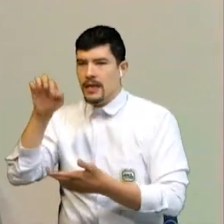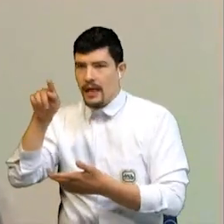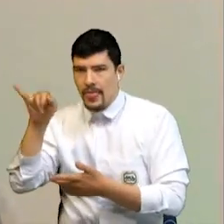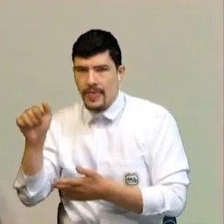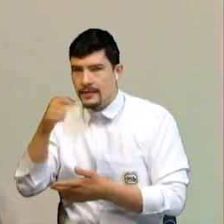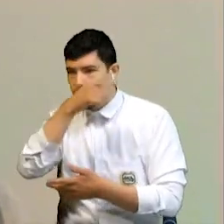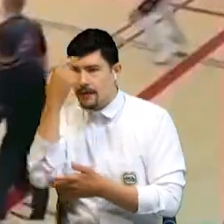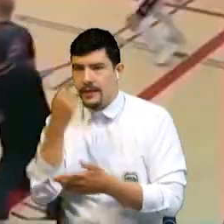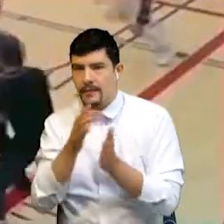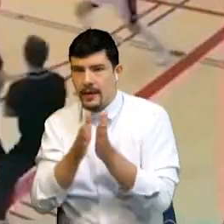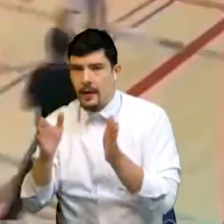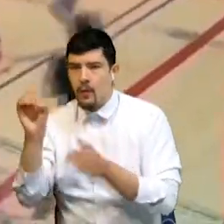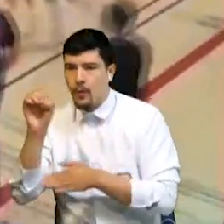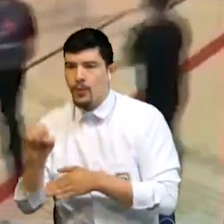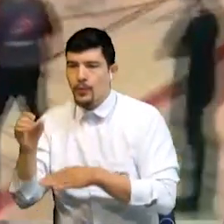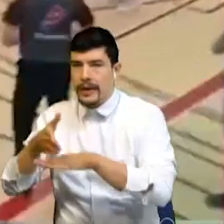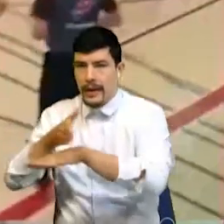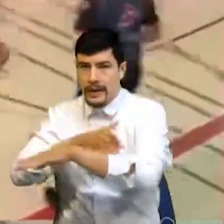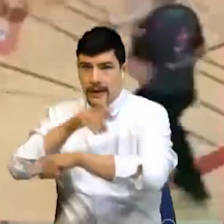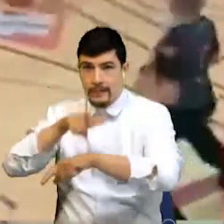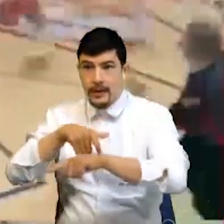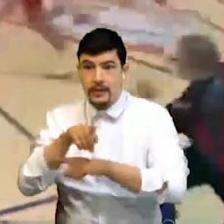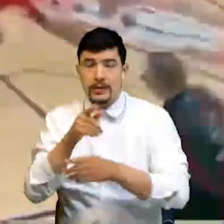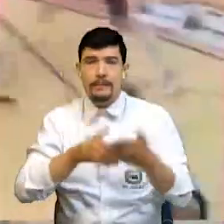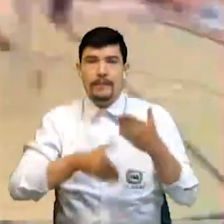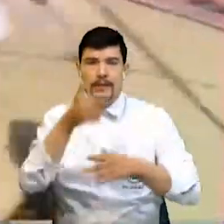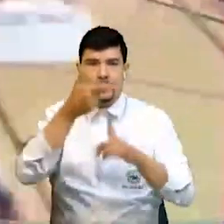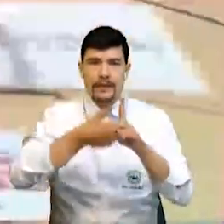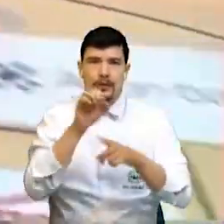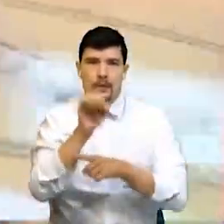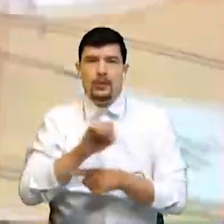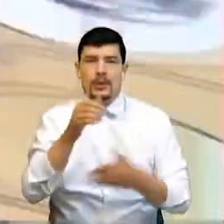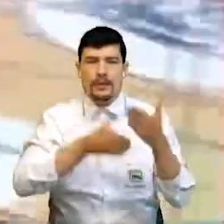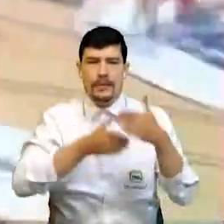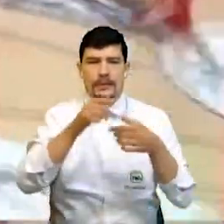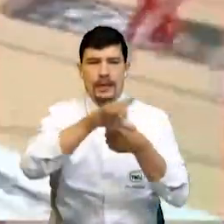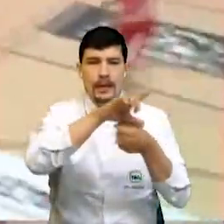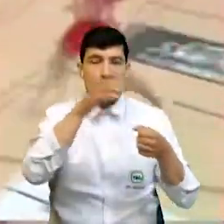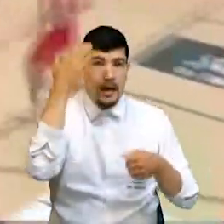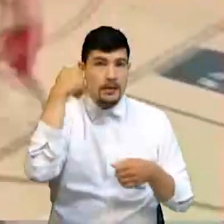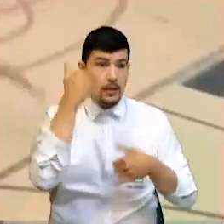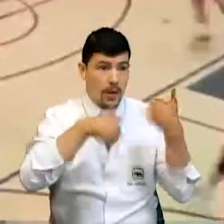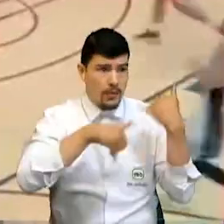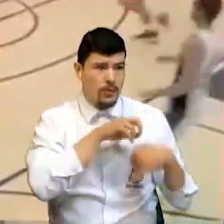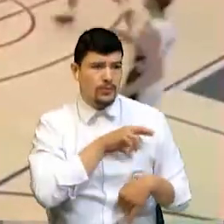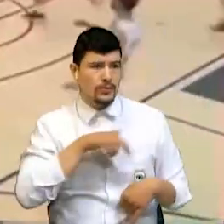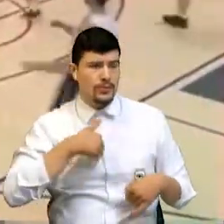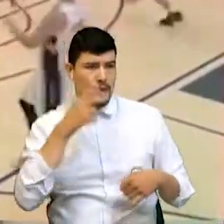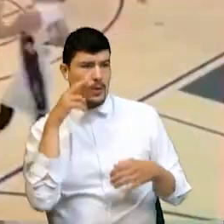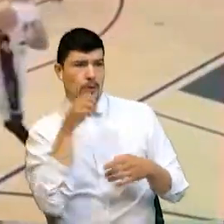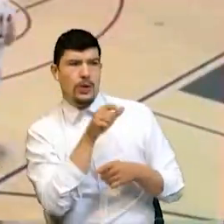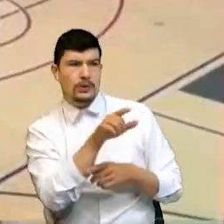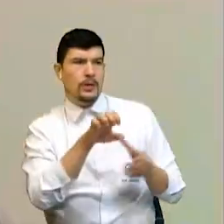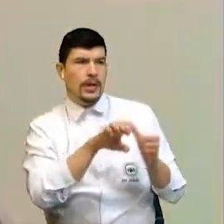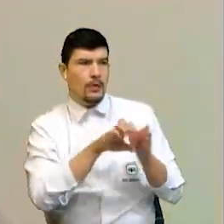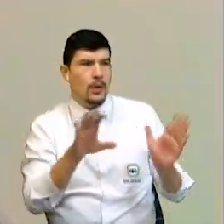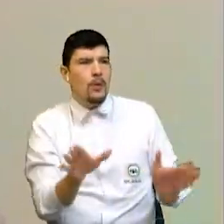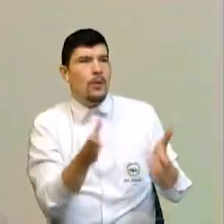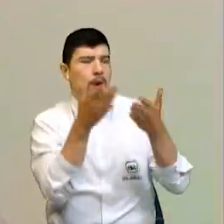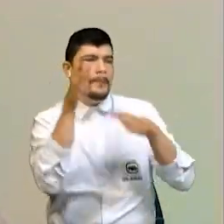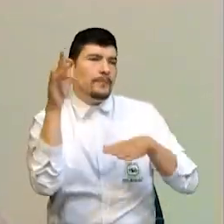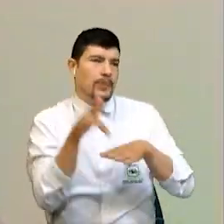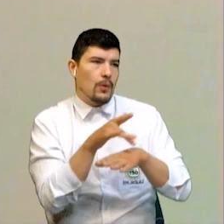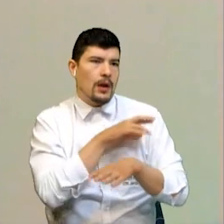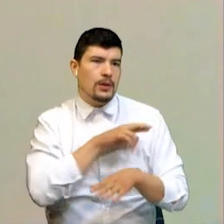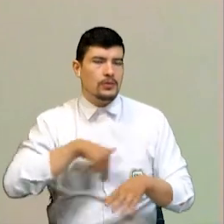tuvimos pretemporada y en octubre empezamos la liga en los últimos juegos nos hemos dado cuenta que hemos mejorado como equipo entonces toca estar